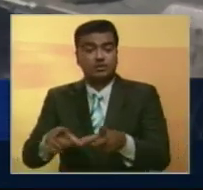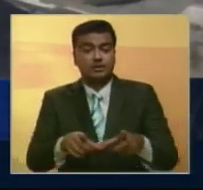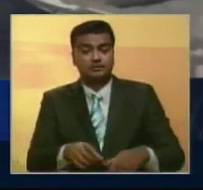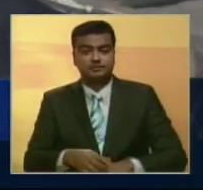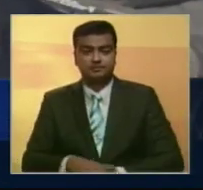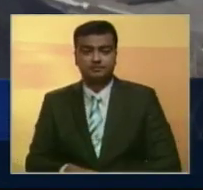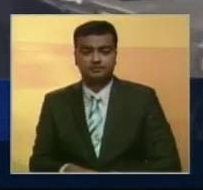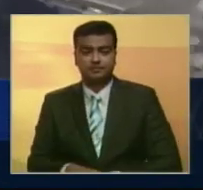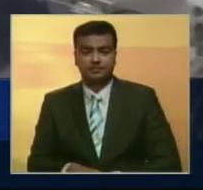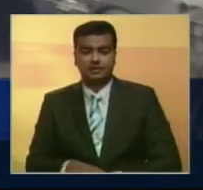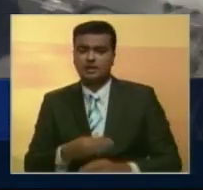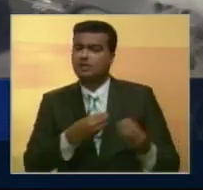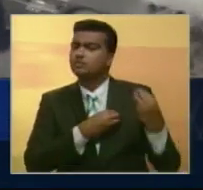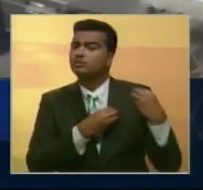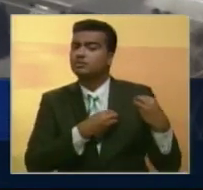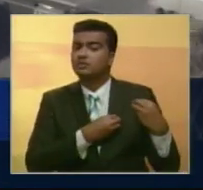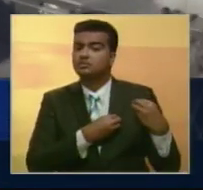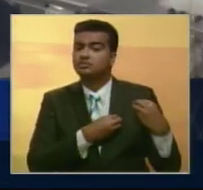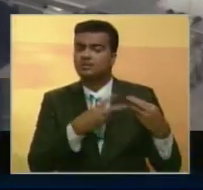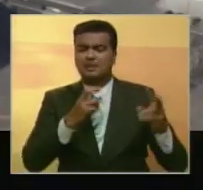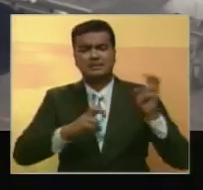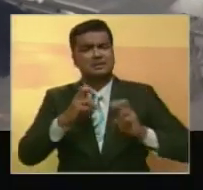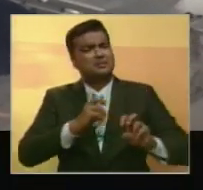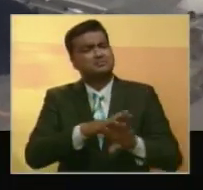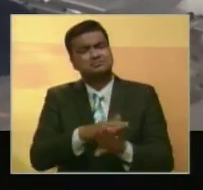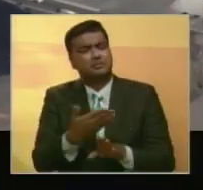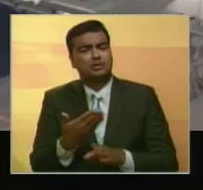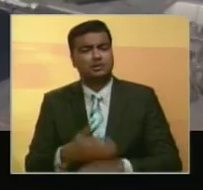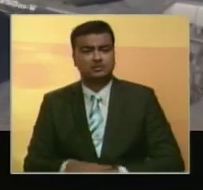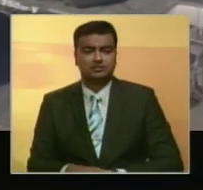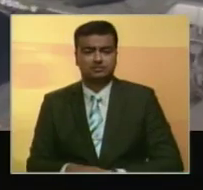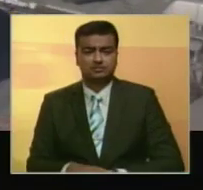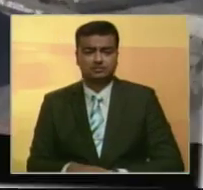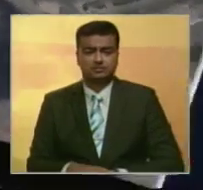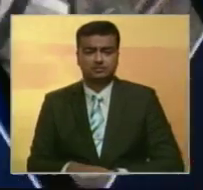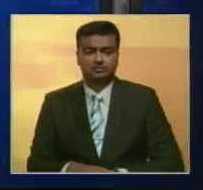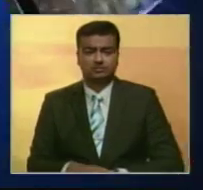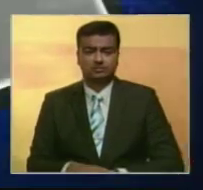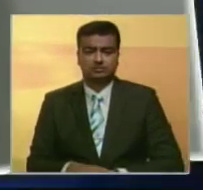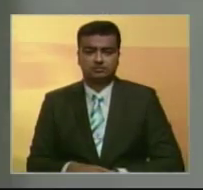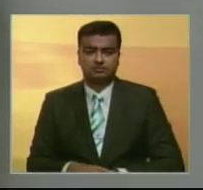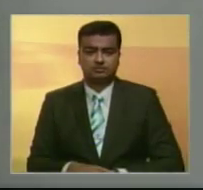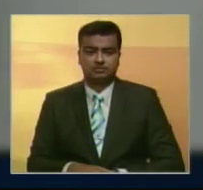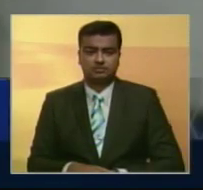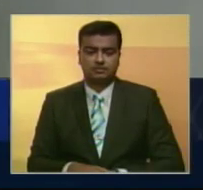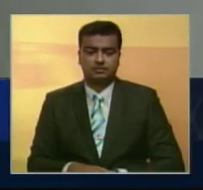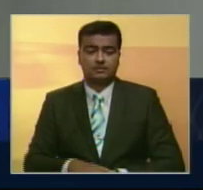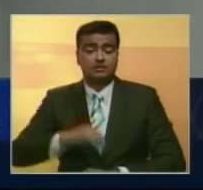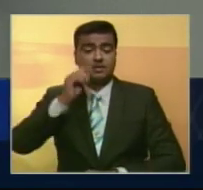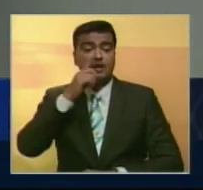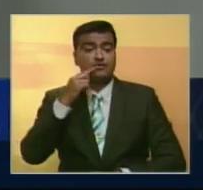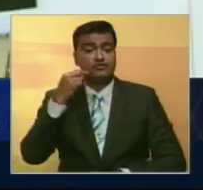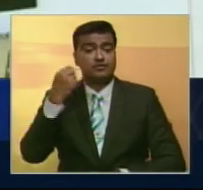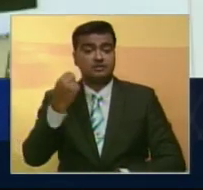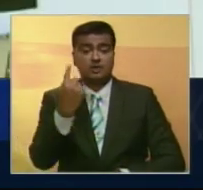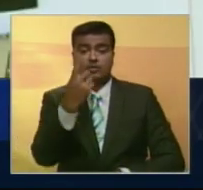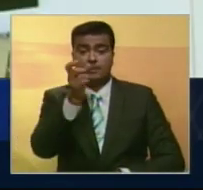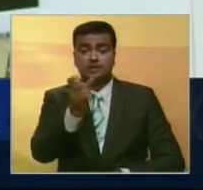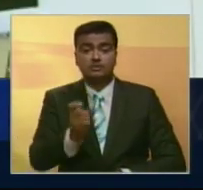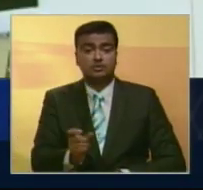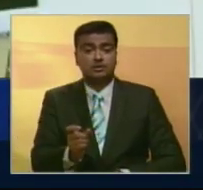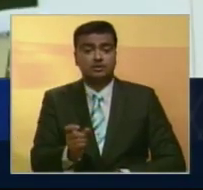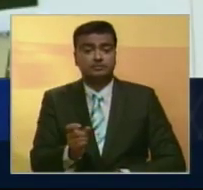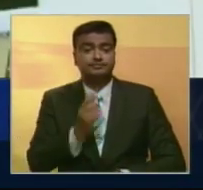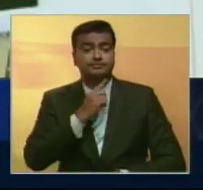Las autoridades locales aún investigan las causas del siniestro. En Francia, al menos una persona